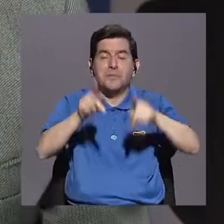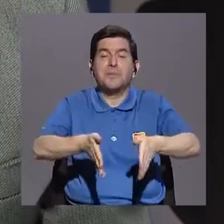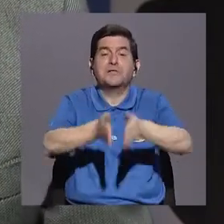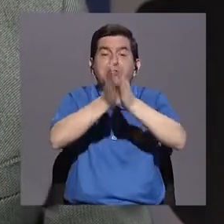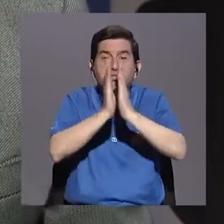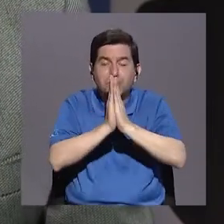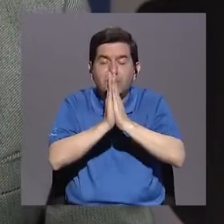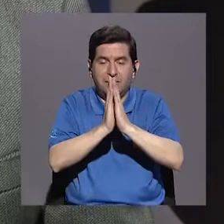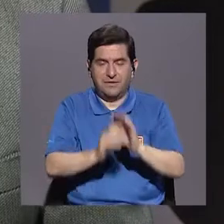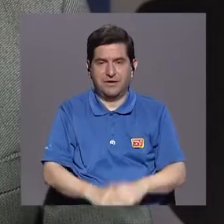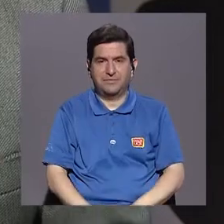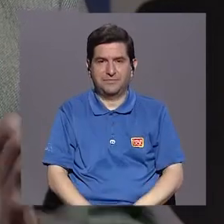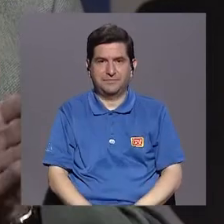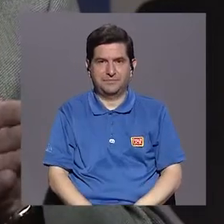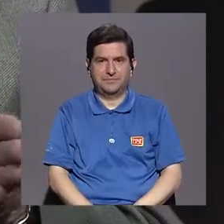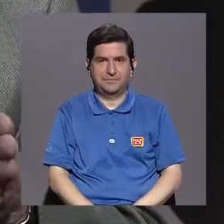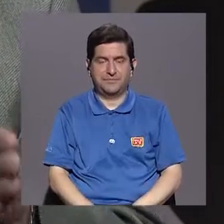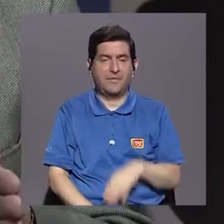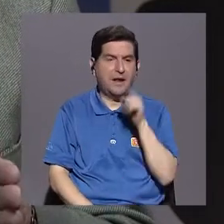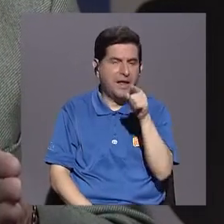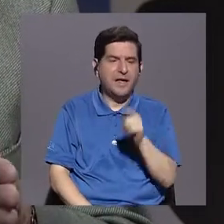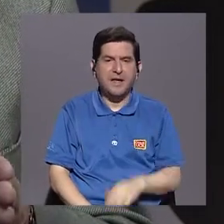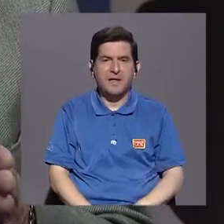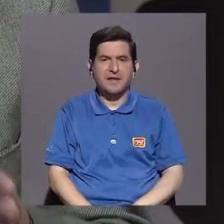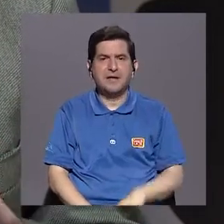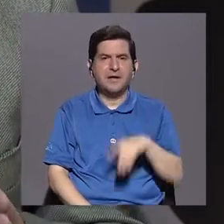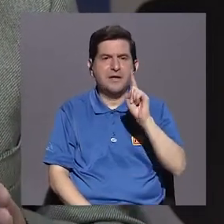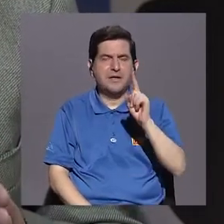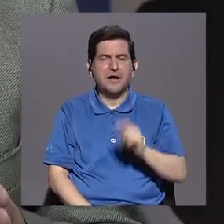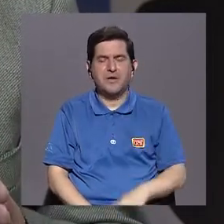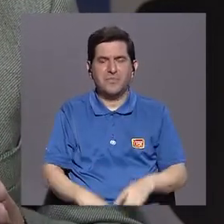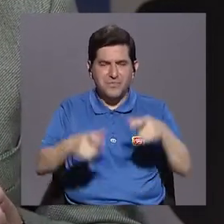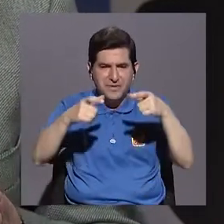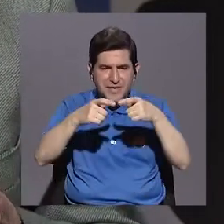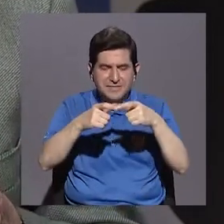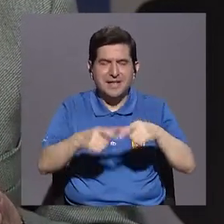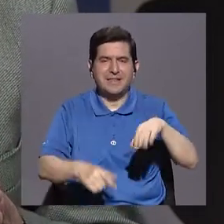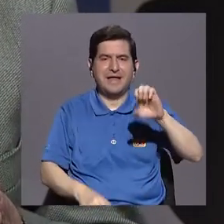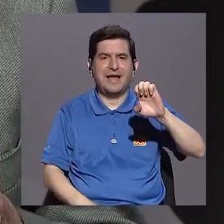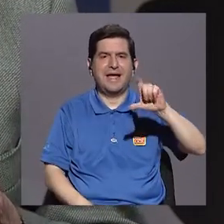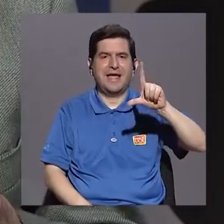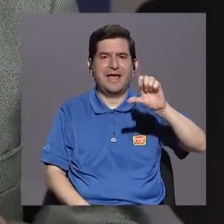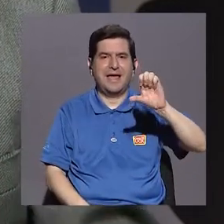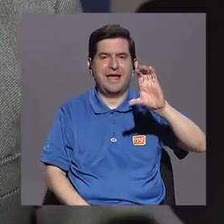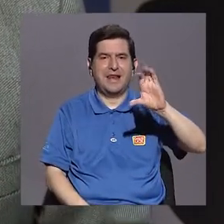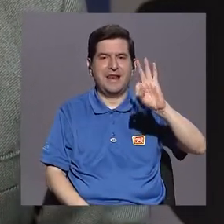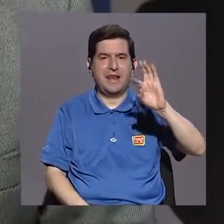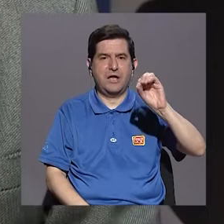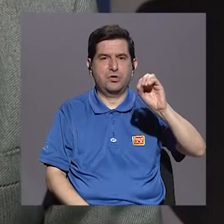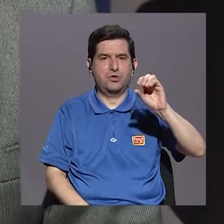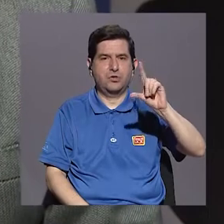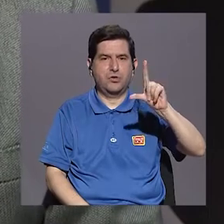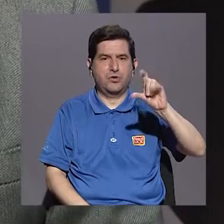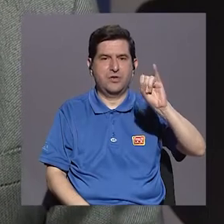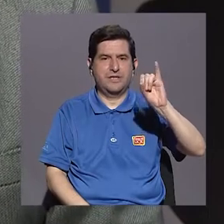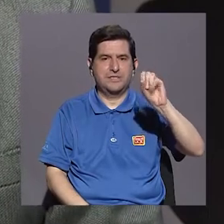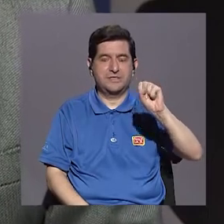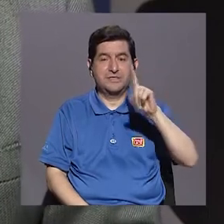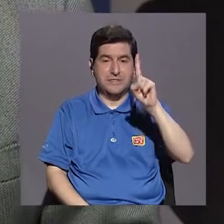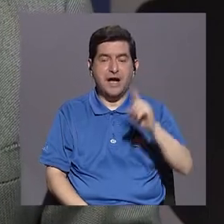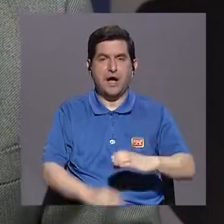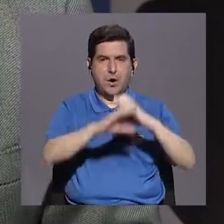que él viera y una celda de electrólisis que le habían acoplado a un autobús